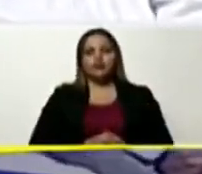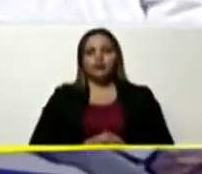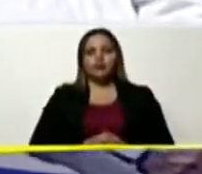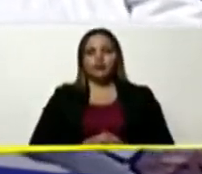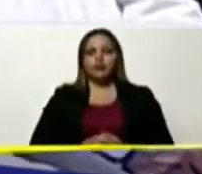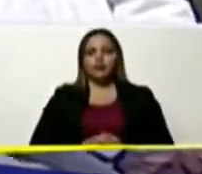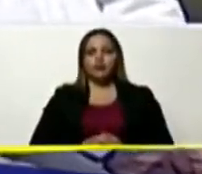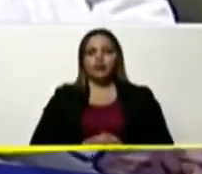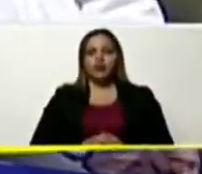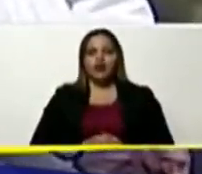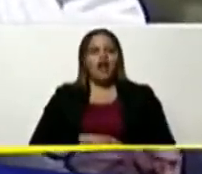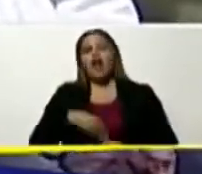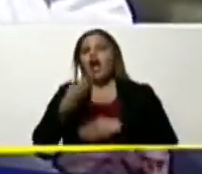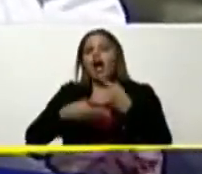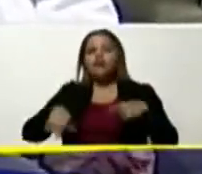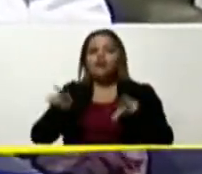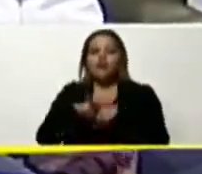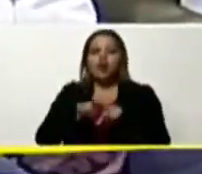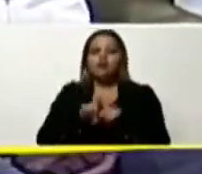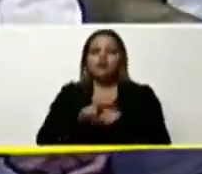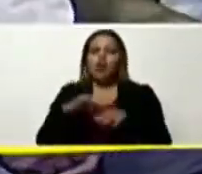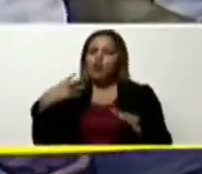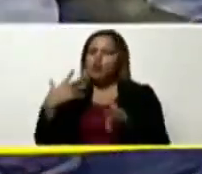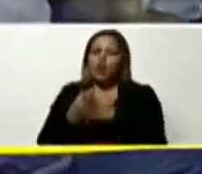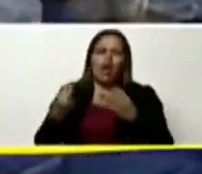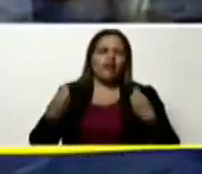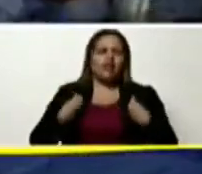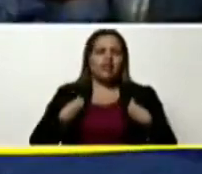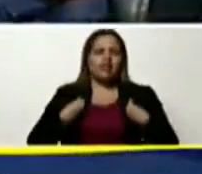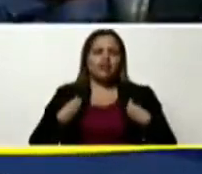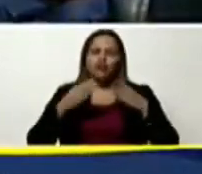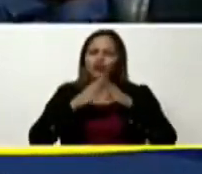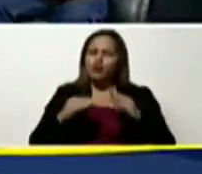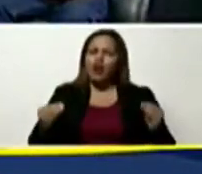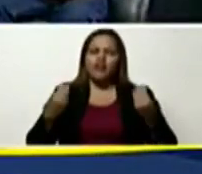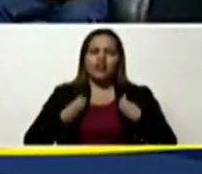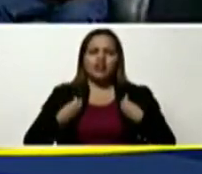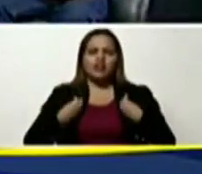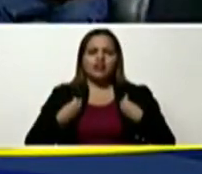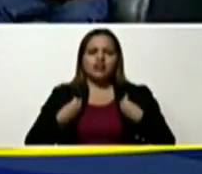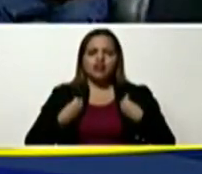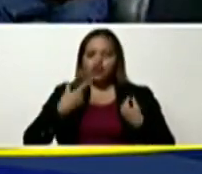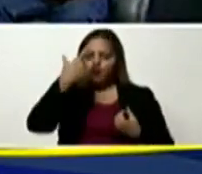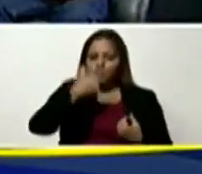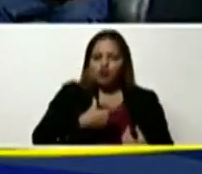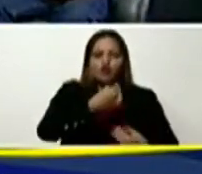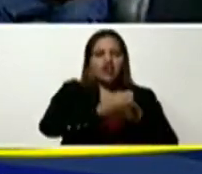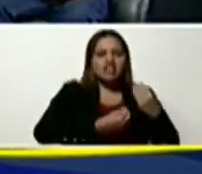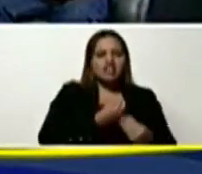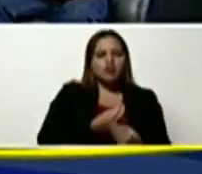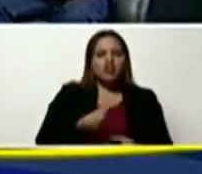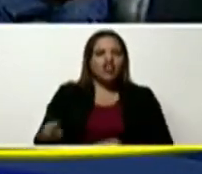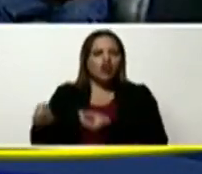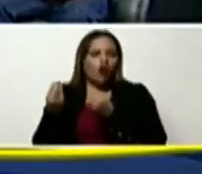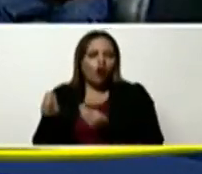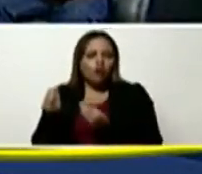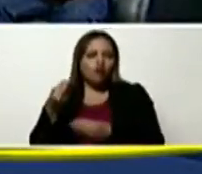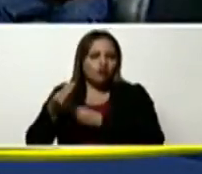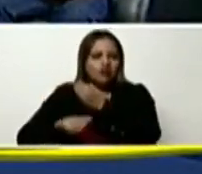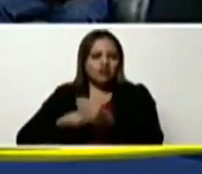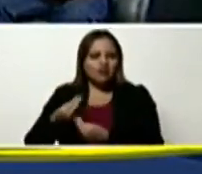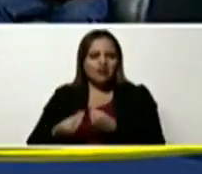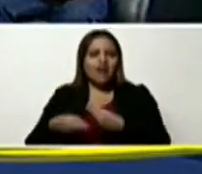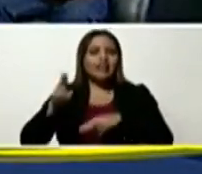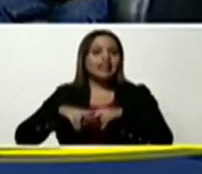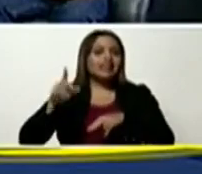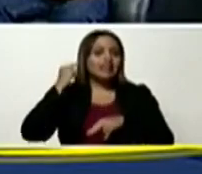Apliquémoslo a toda la vida, a todas nuestras vidas. Somos lo que hacemos y cómo lo hacemos. Y los